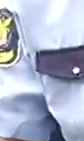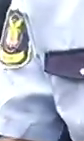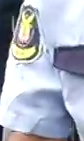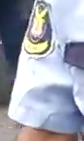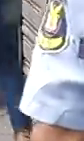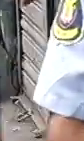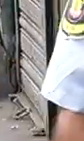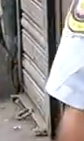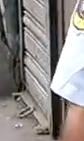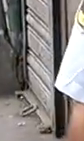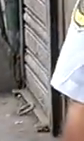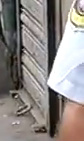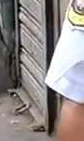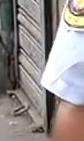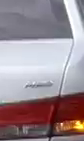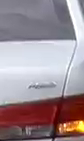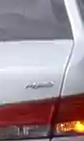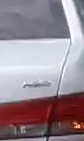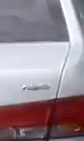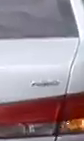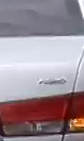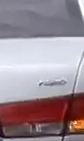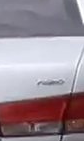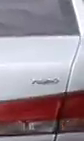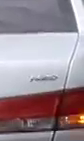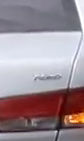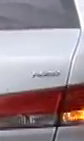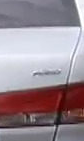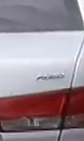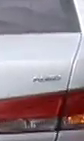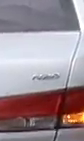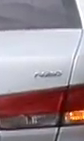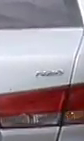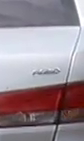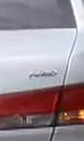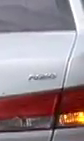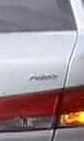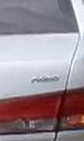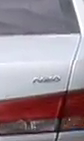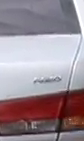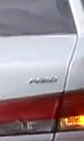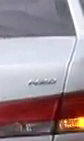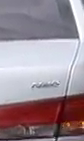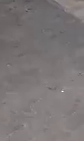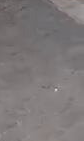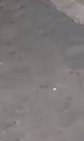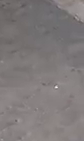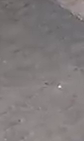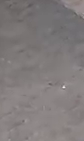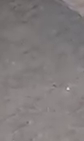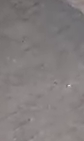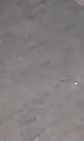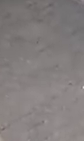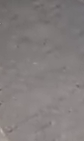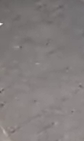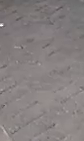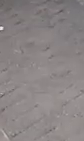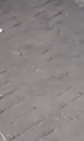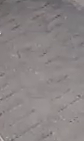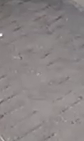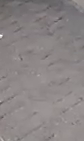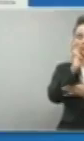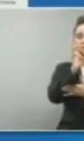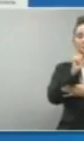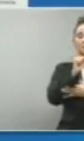dirección de reducir la circulación de personas se produce cuando siguen aumentando las muertes y casos, según establece el boletín 118.